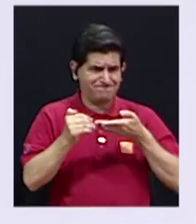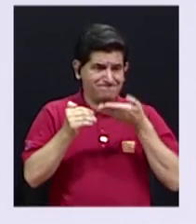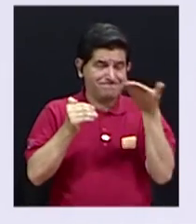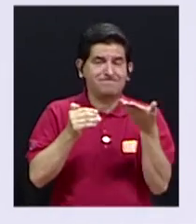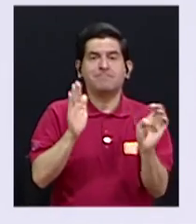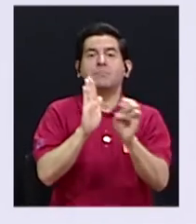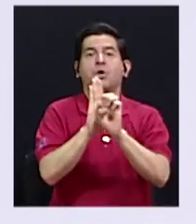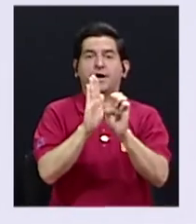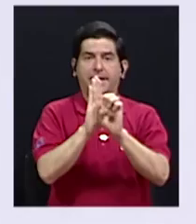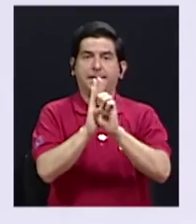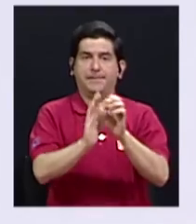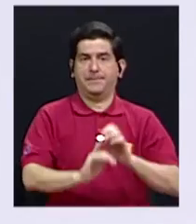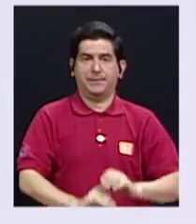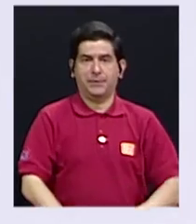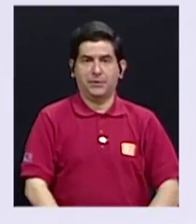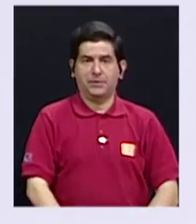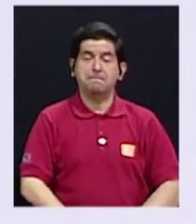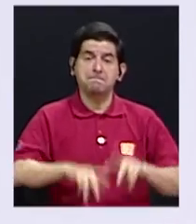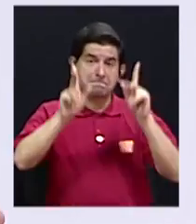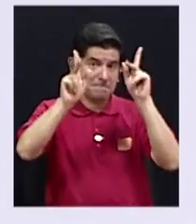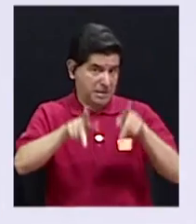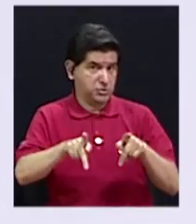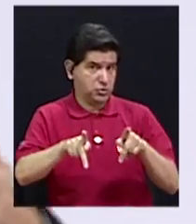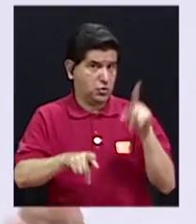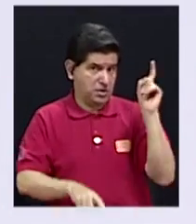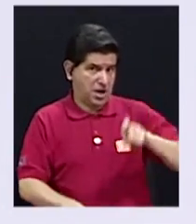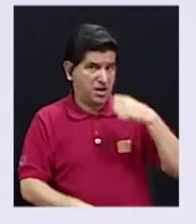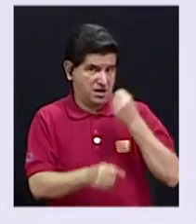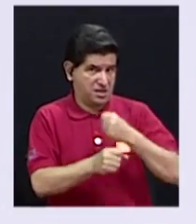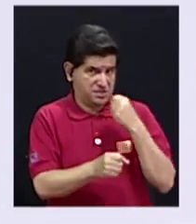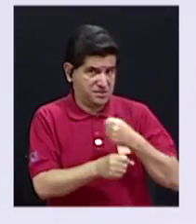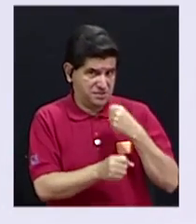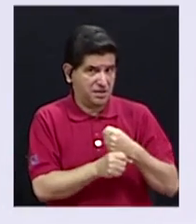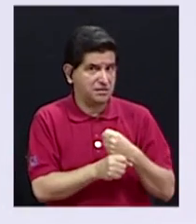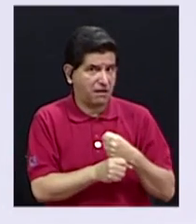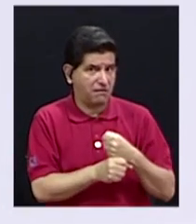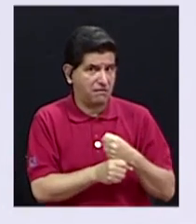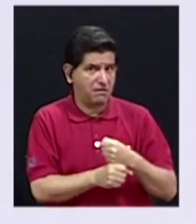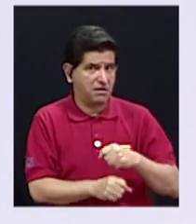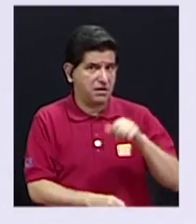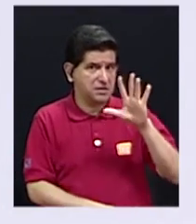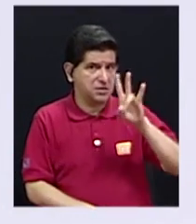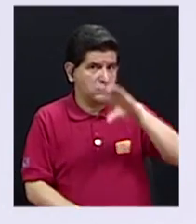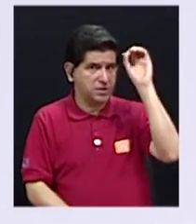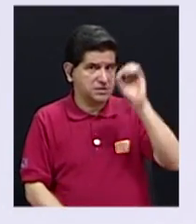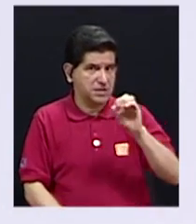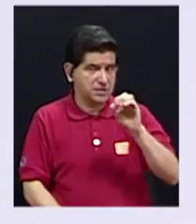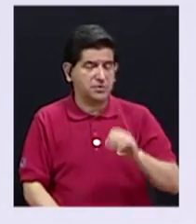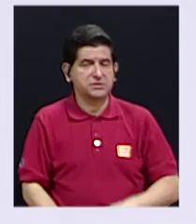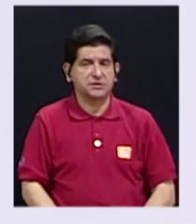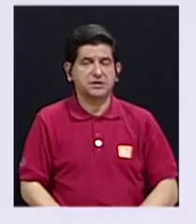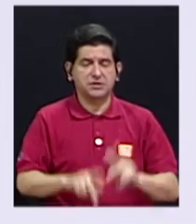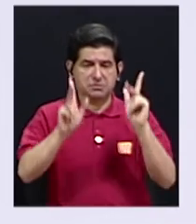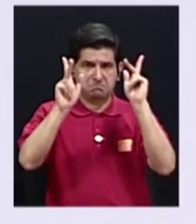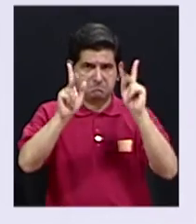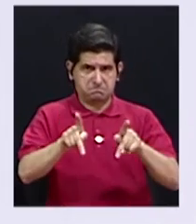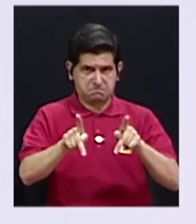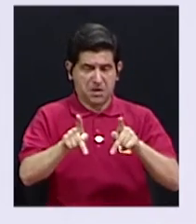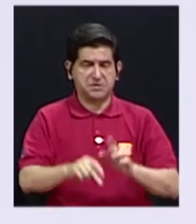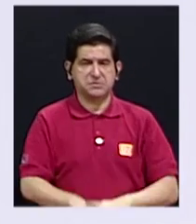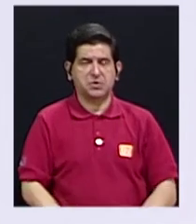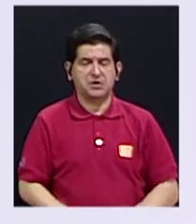por ejemplo la persona necesita trabajar un 57 por ciento de nuestros de